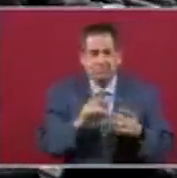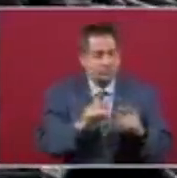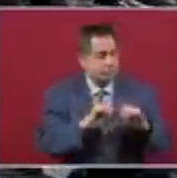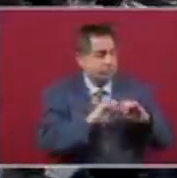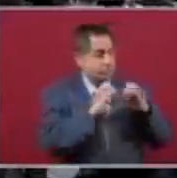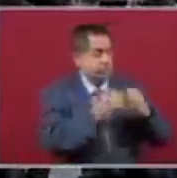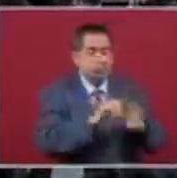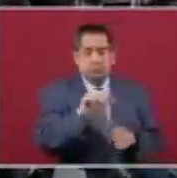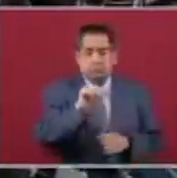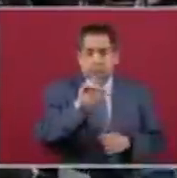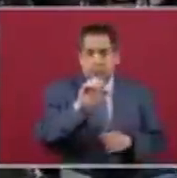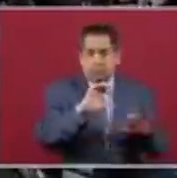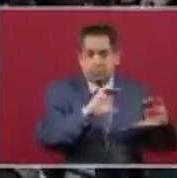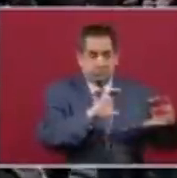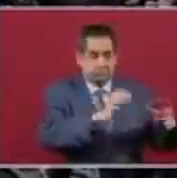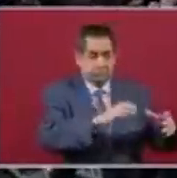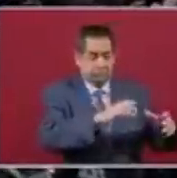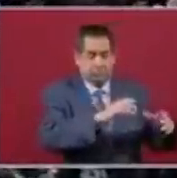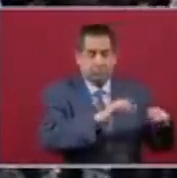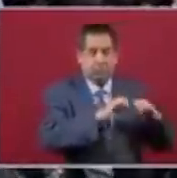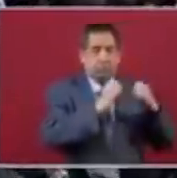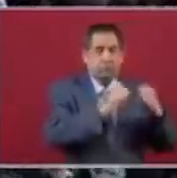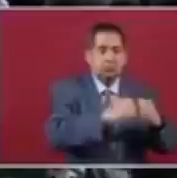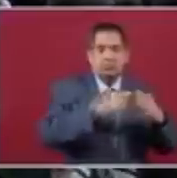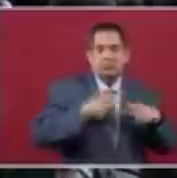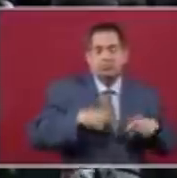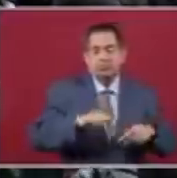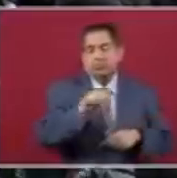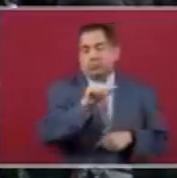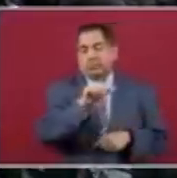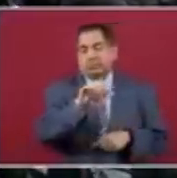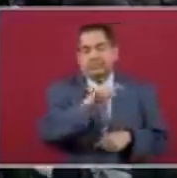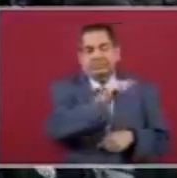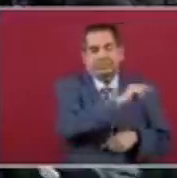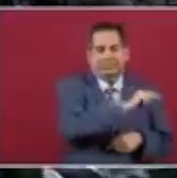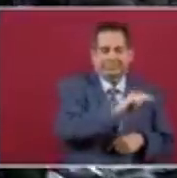organizaciones sociales, organizaciones de la sociedad civil,